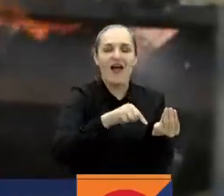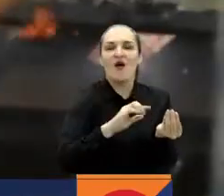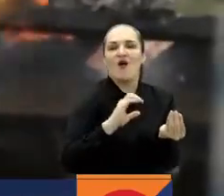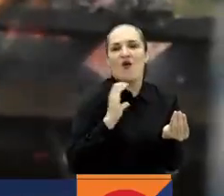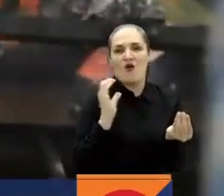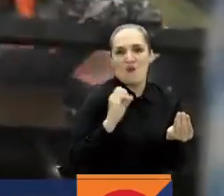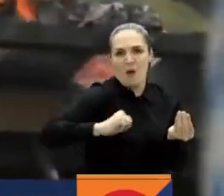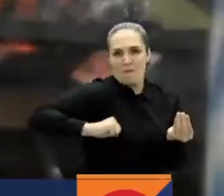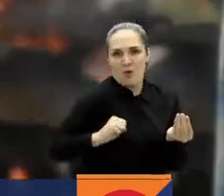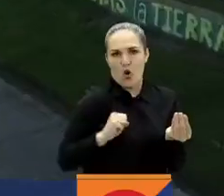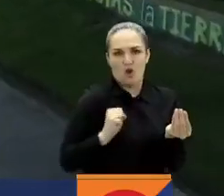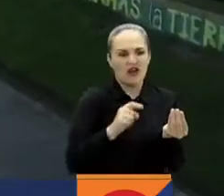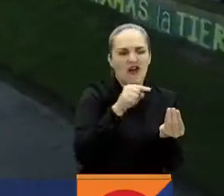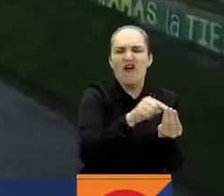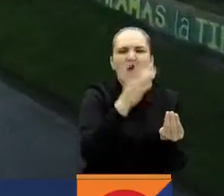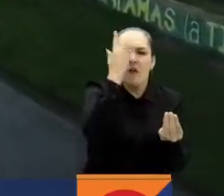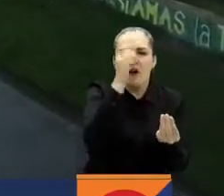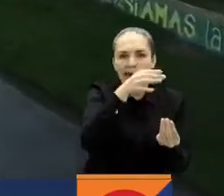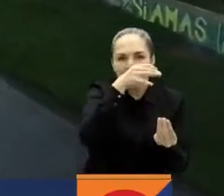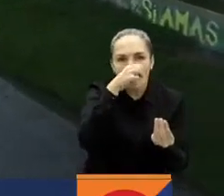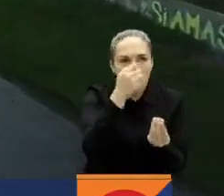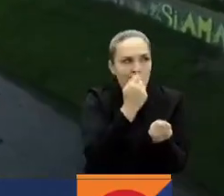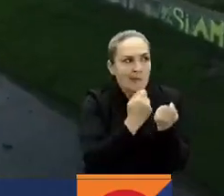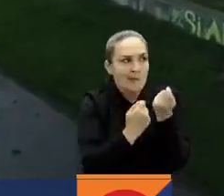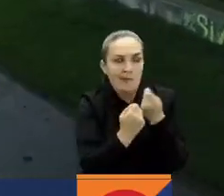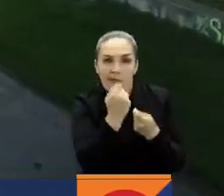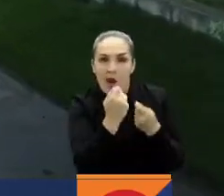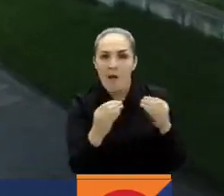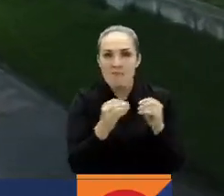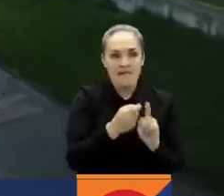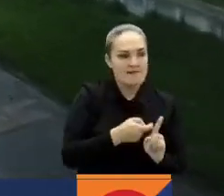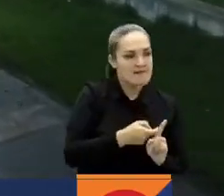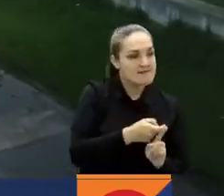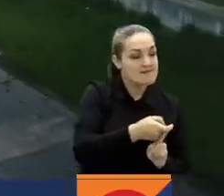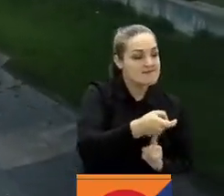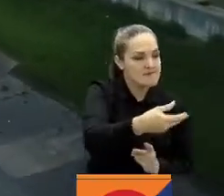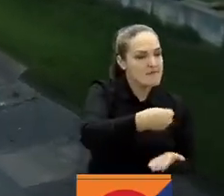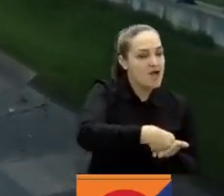están relacionadas con el tráfico de drogas, la extorsión y el sicariato, entre otras.